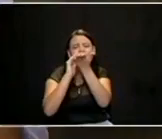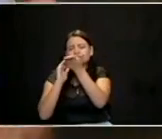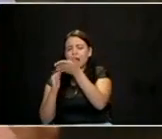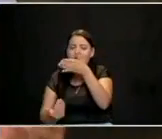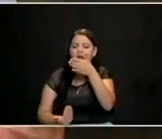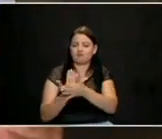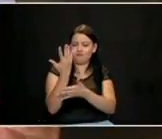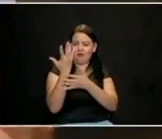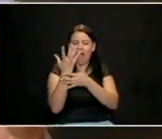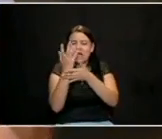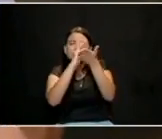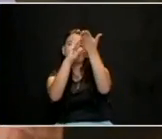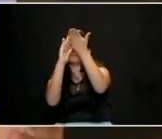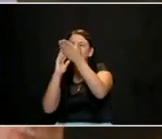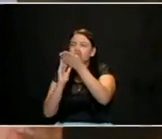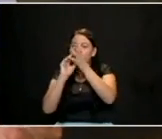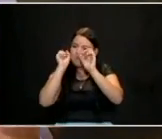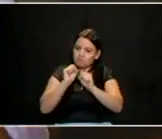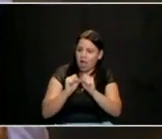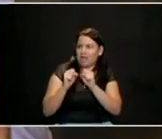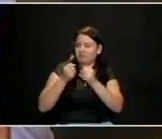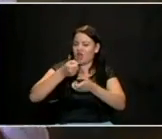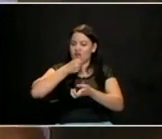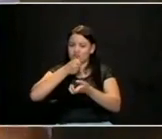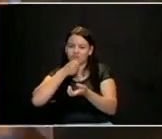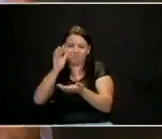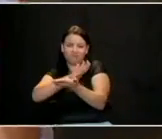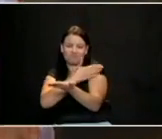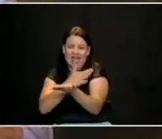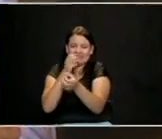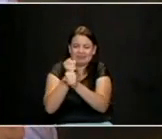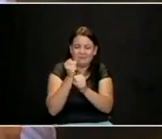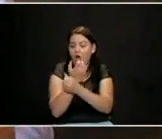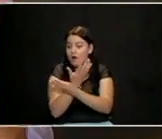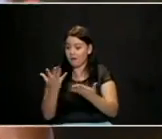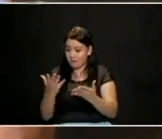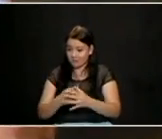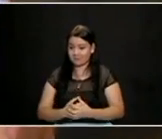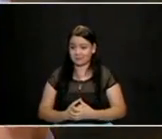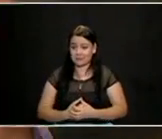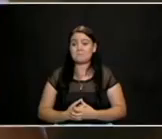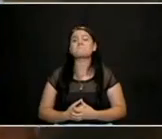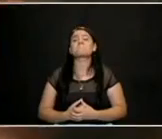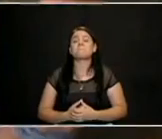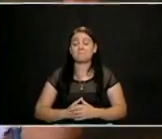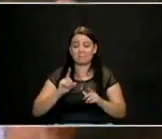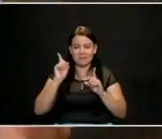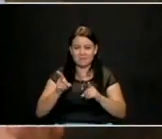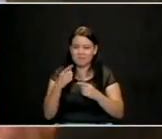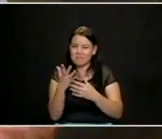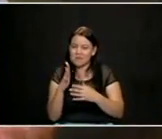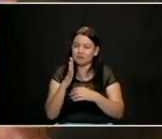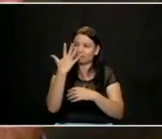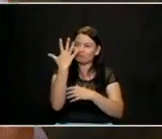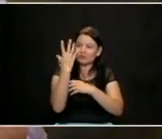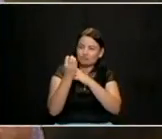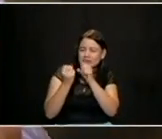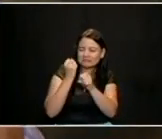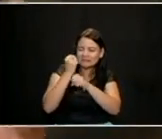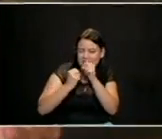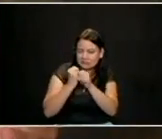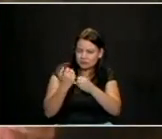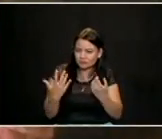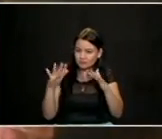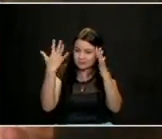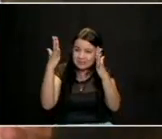para que vengan los grandes eventos y ferias a la ciudad. Y también vamos a hacer en el cincuentenario un gran espacio para hacer conciertos